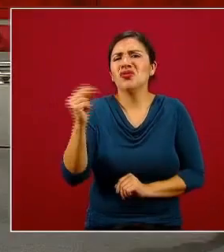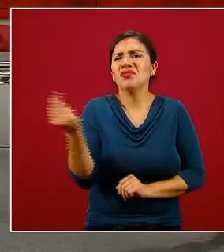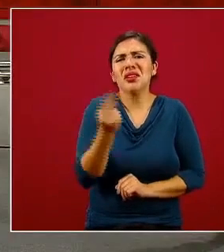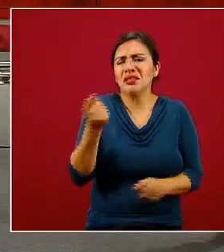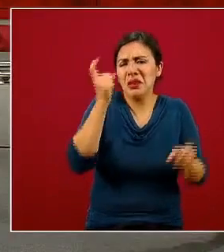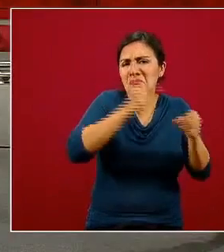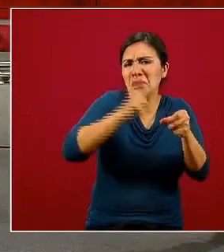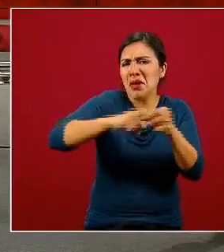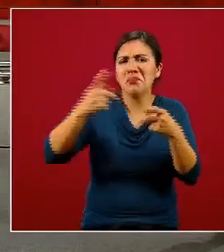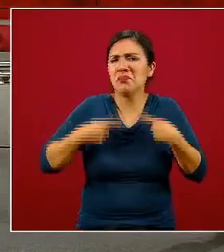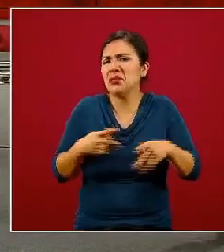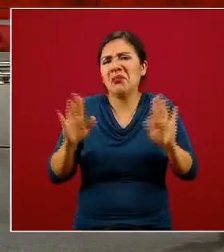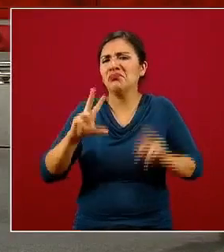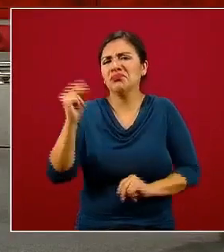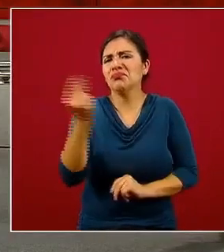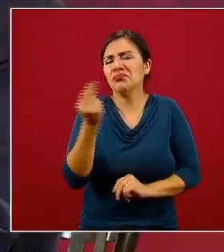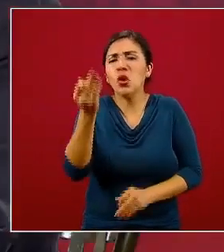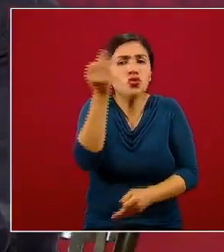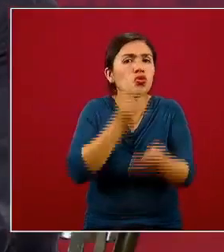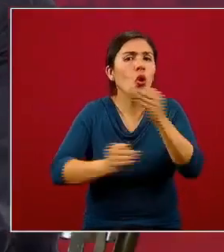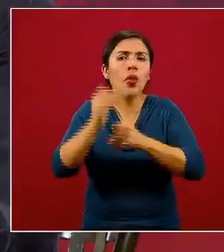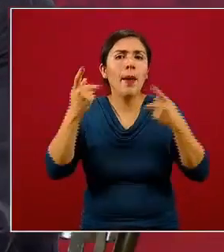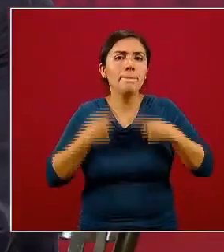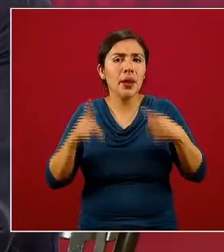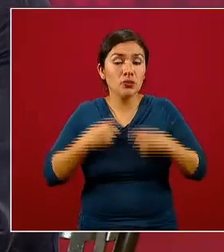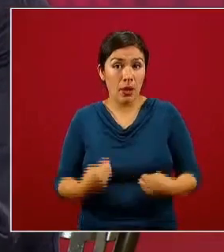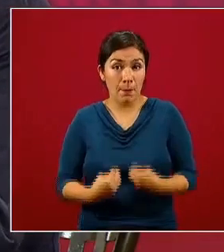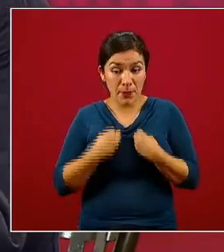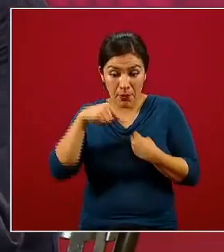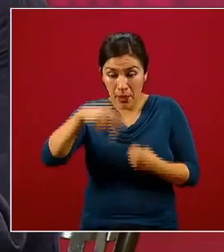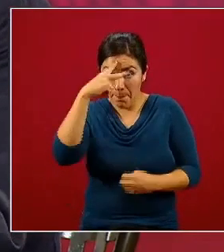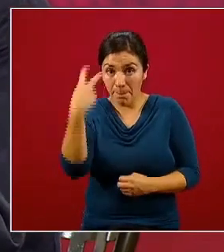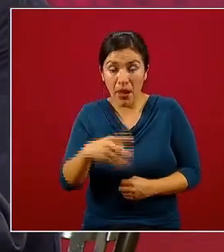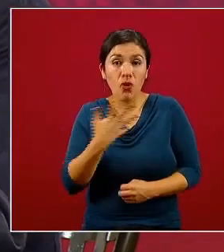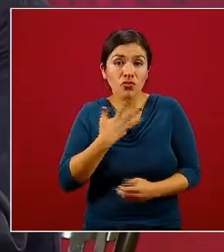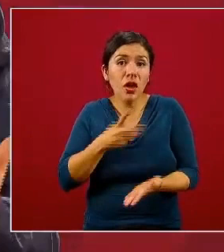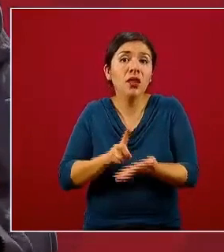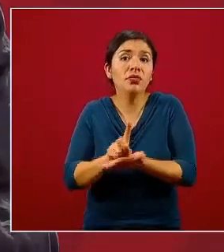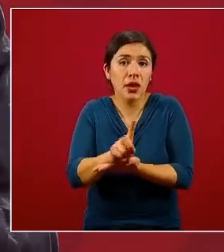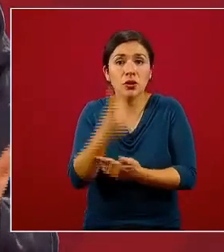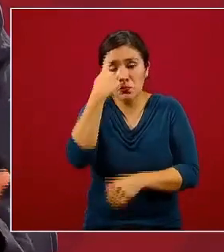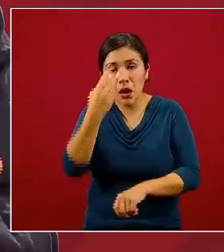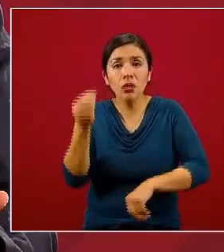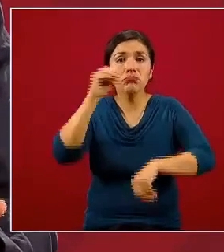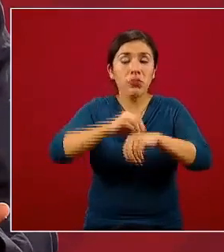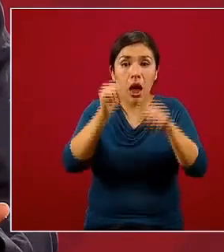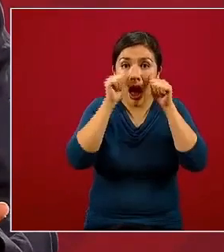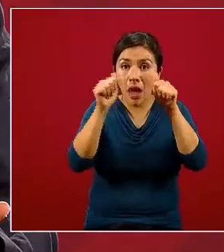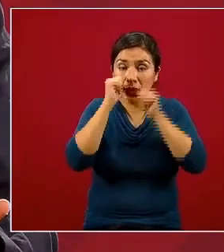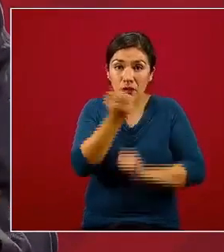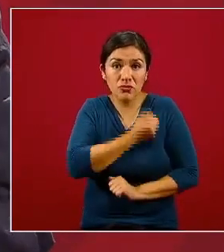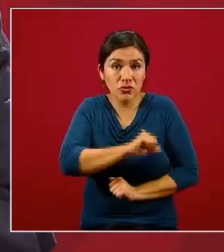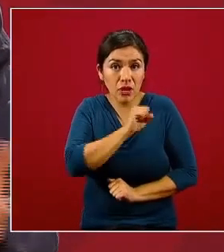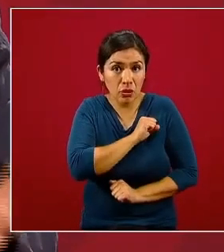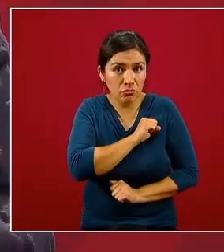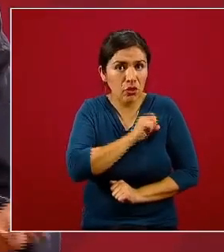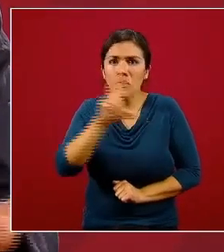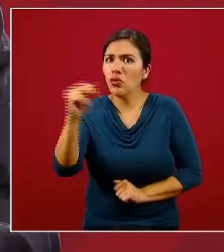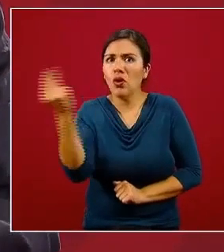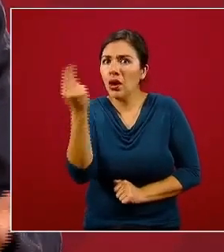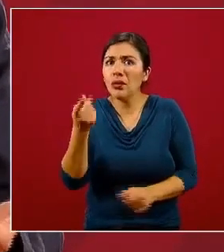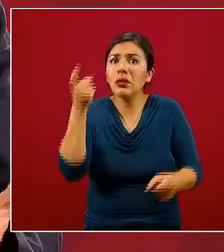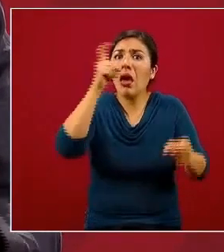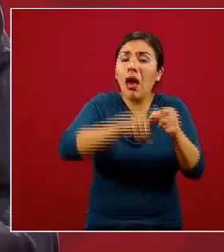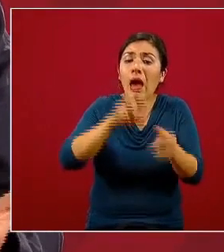necesitamos afiliar a nadie porque todas las personas que viven en México tienen derecho a la atención de la salud, ya no se necesita